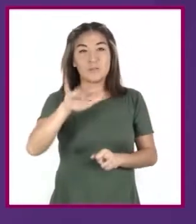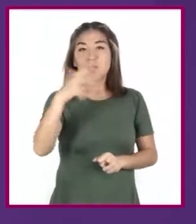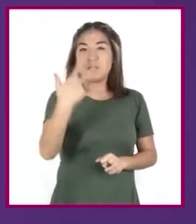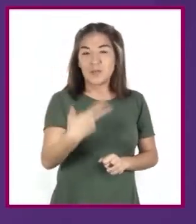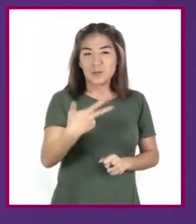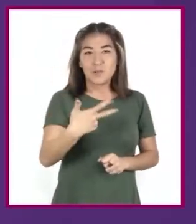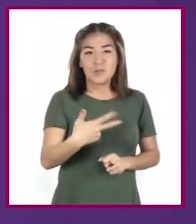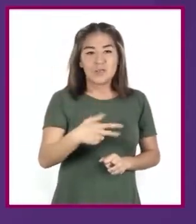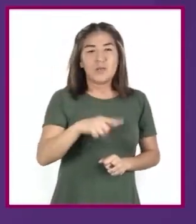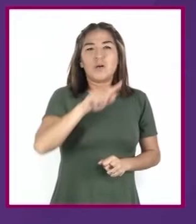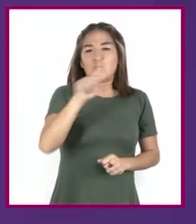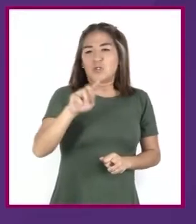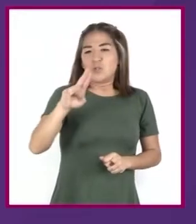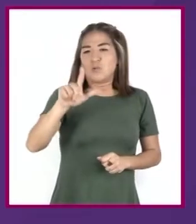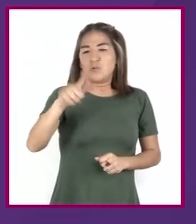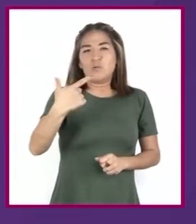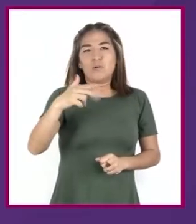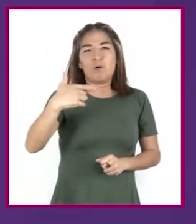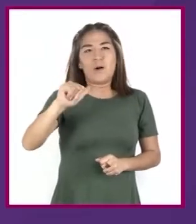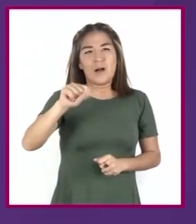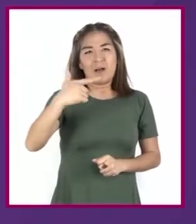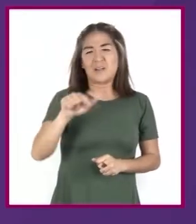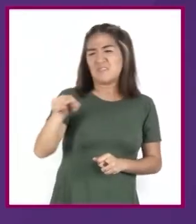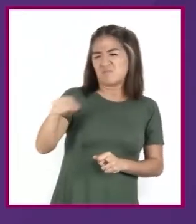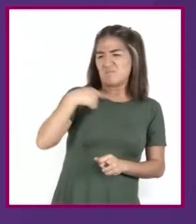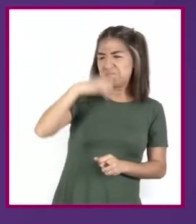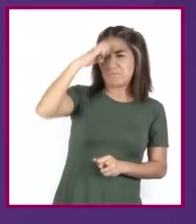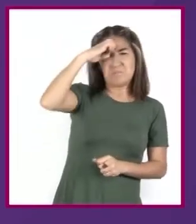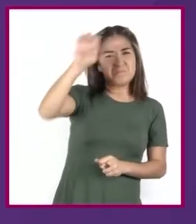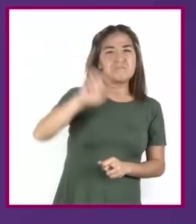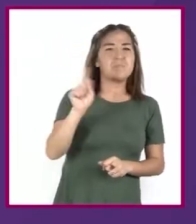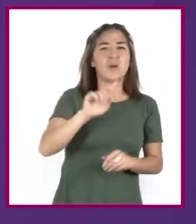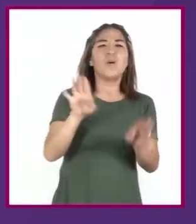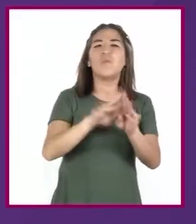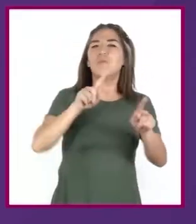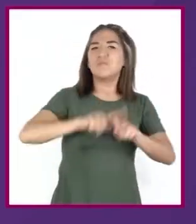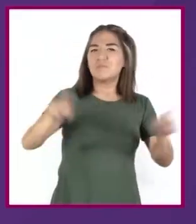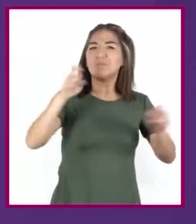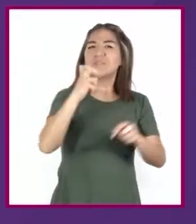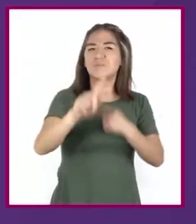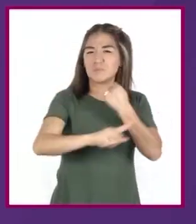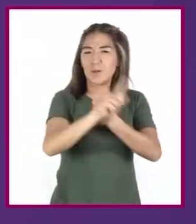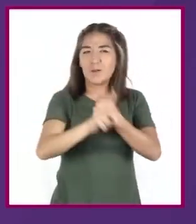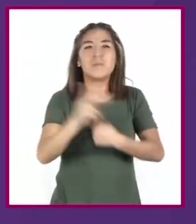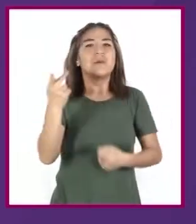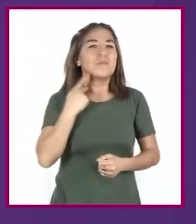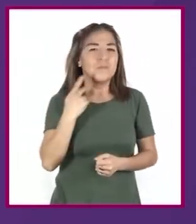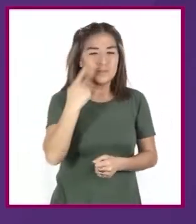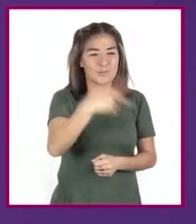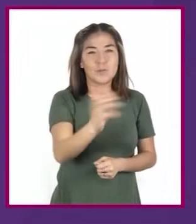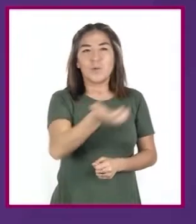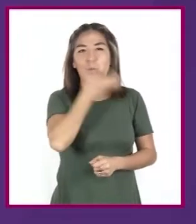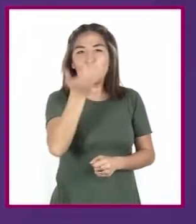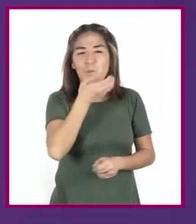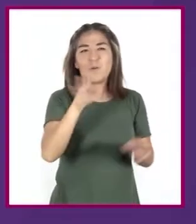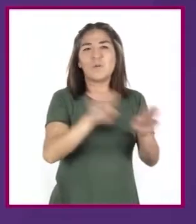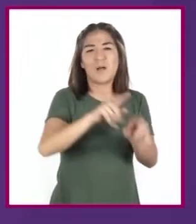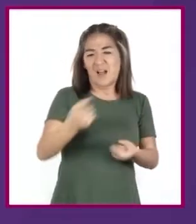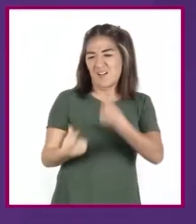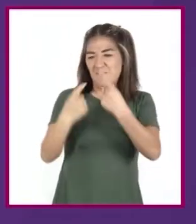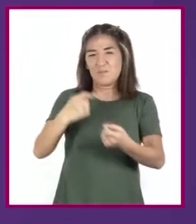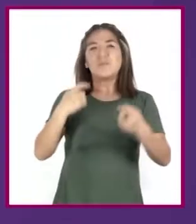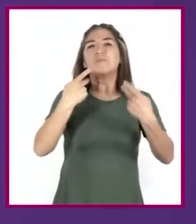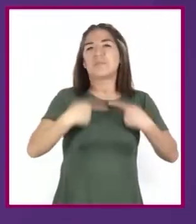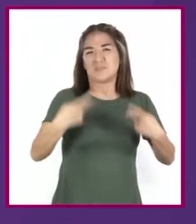1858, Zuloaga desconoció a Comonfort. Entre las diferencias políticas con los conservadores y la inconformidad de varios sectores